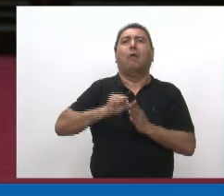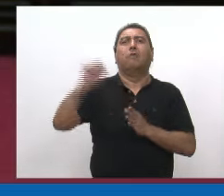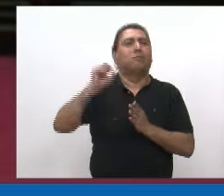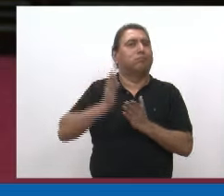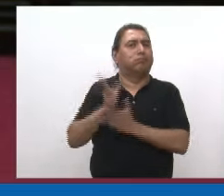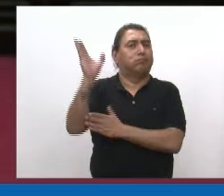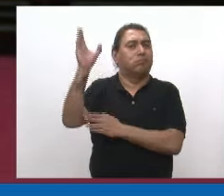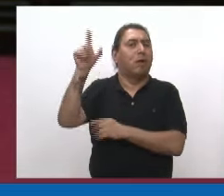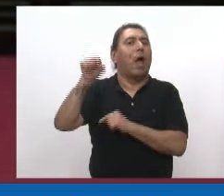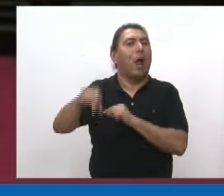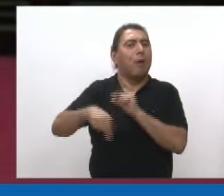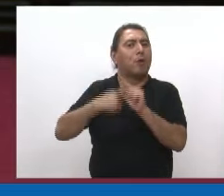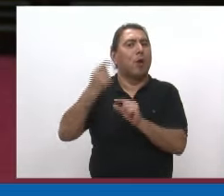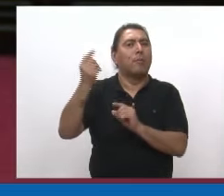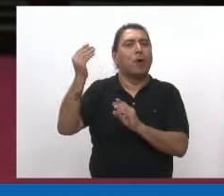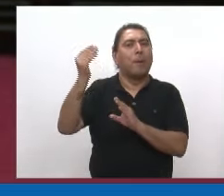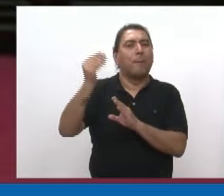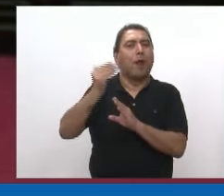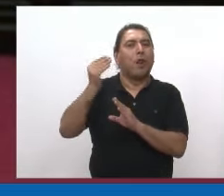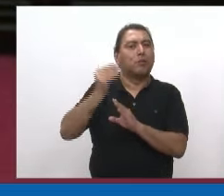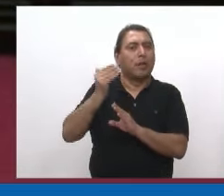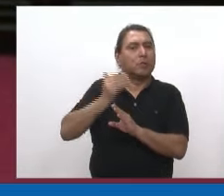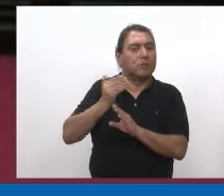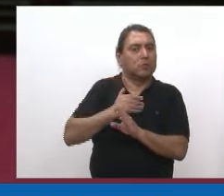Está decayendo. Y acumulamos